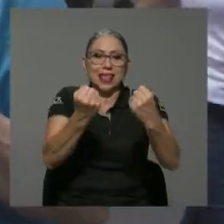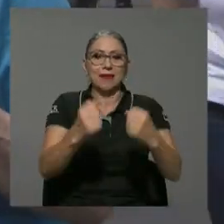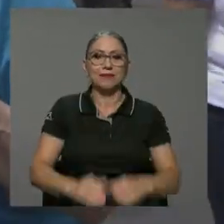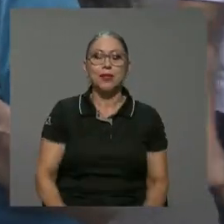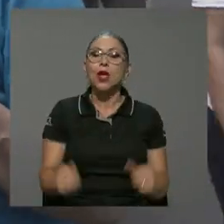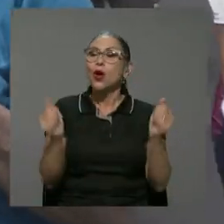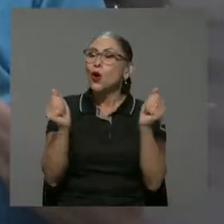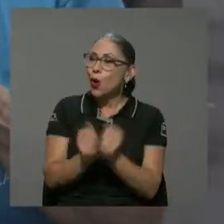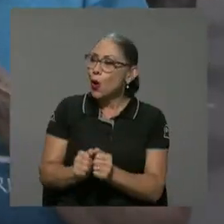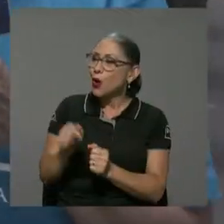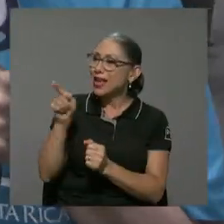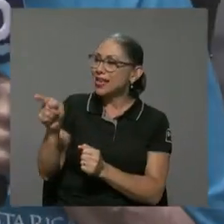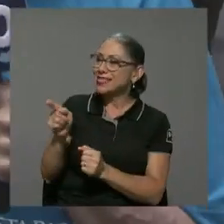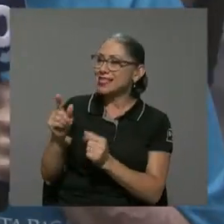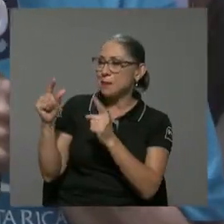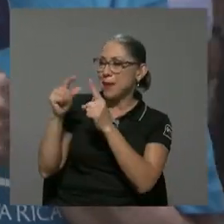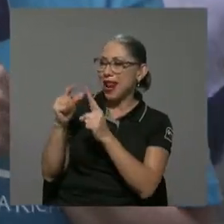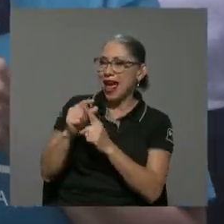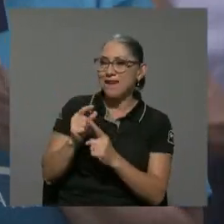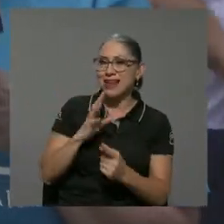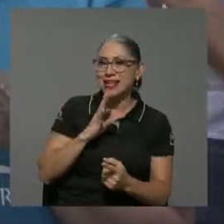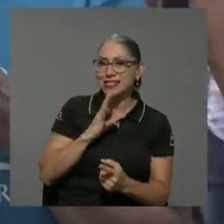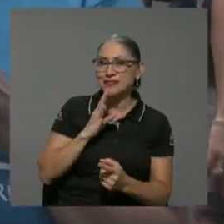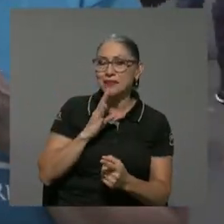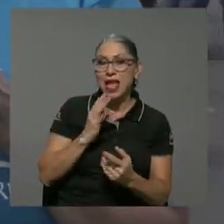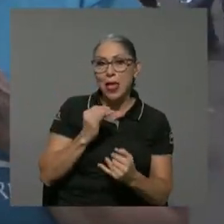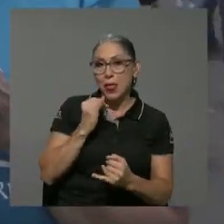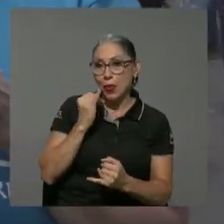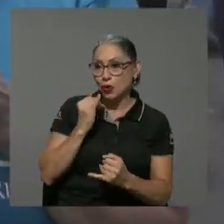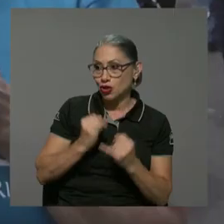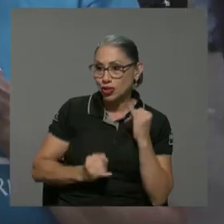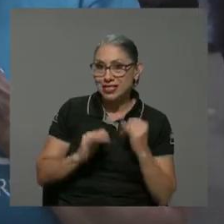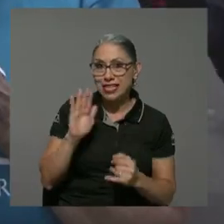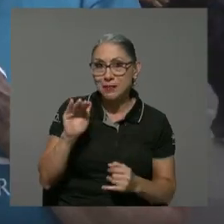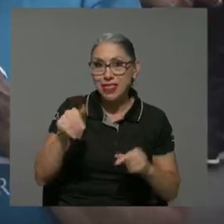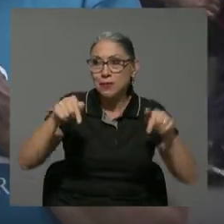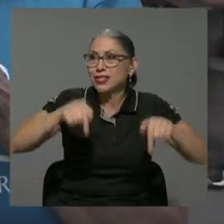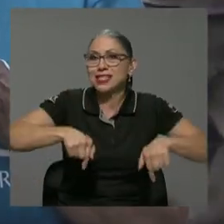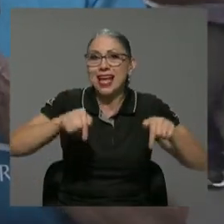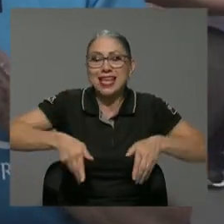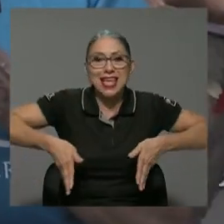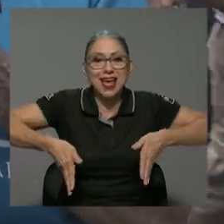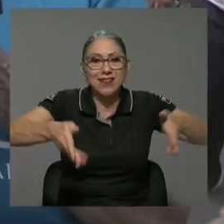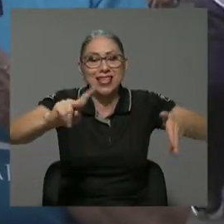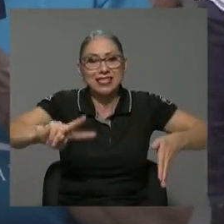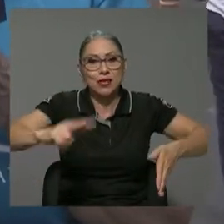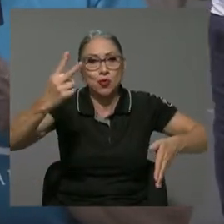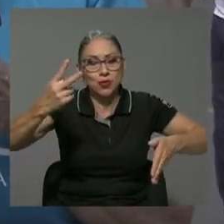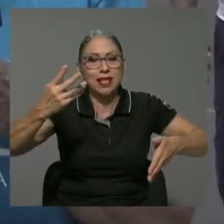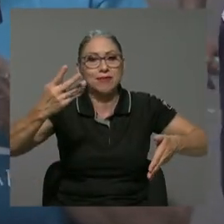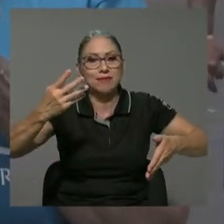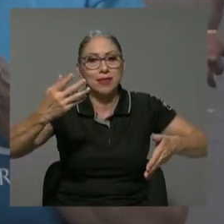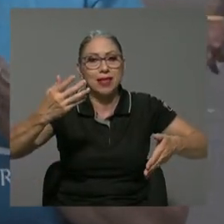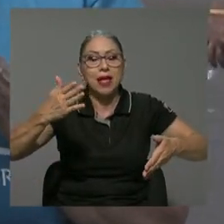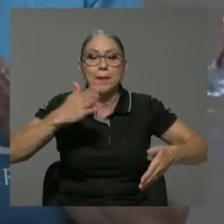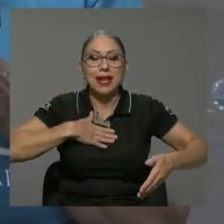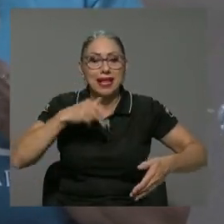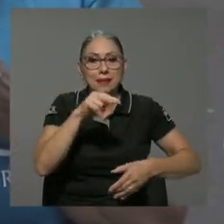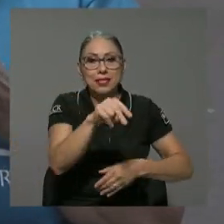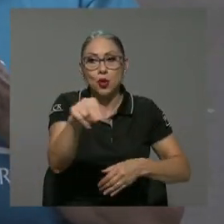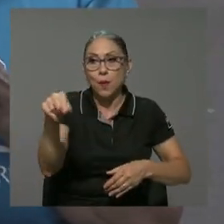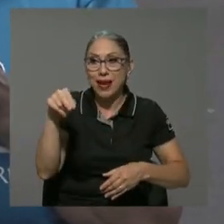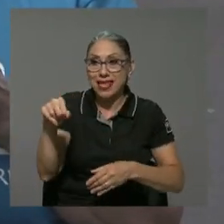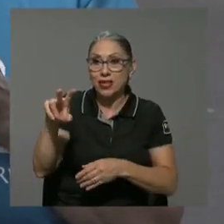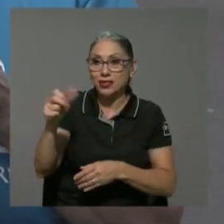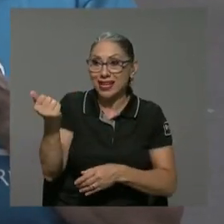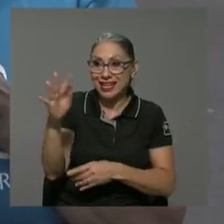palabras nos despedimos desde aquí, desde la Avenida Segunda, para que mis compañeros en el